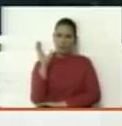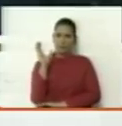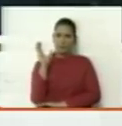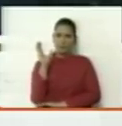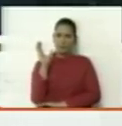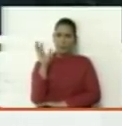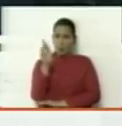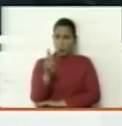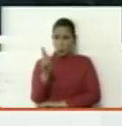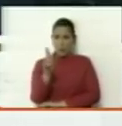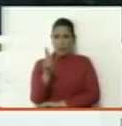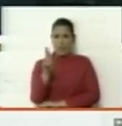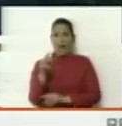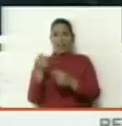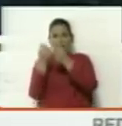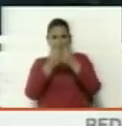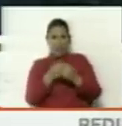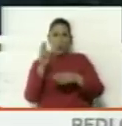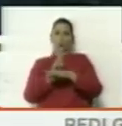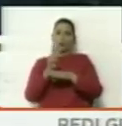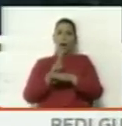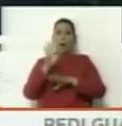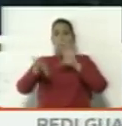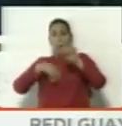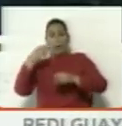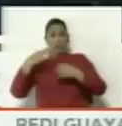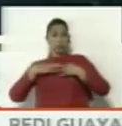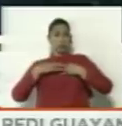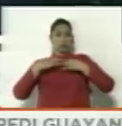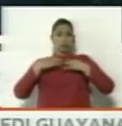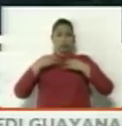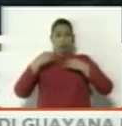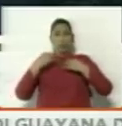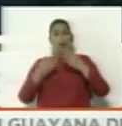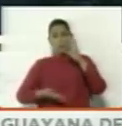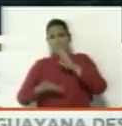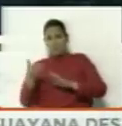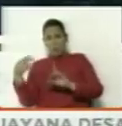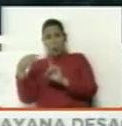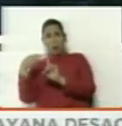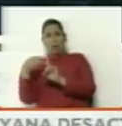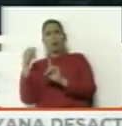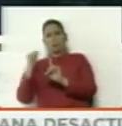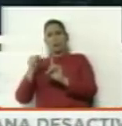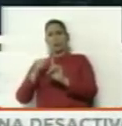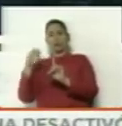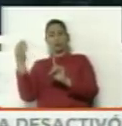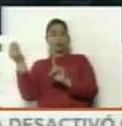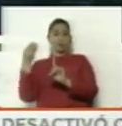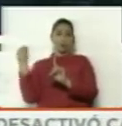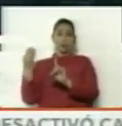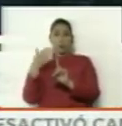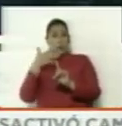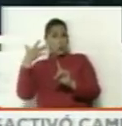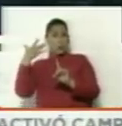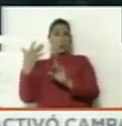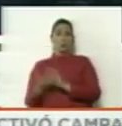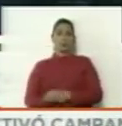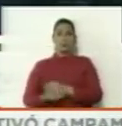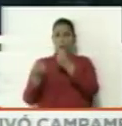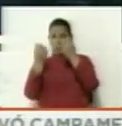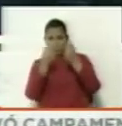los reales los usaba para comprarse ropa cara, para ir a hoteles, ella sí, de lujo, en